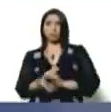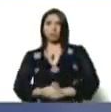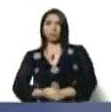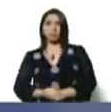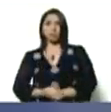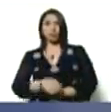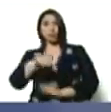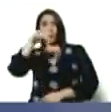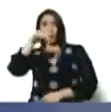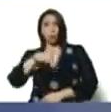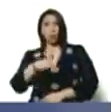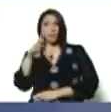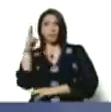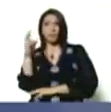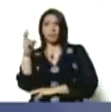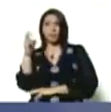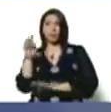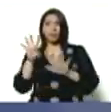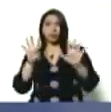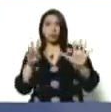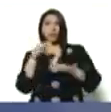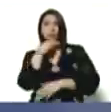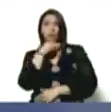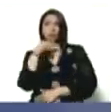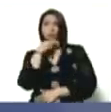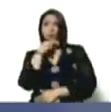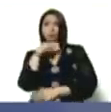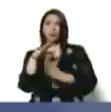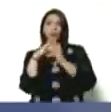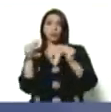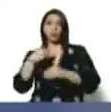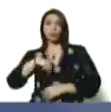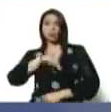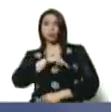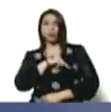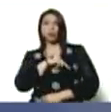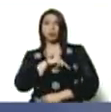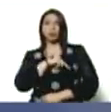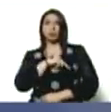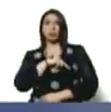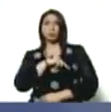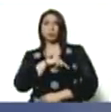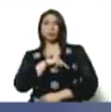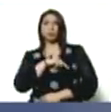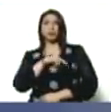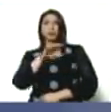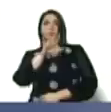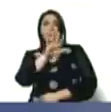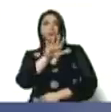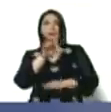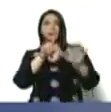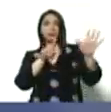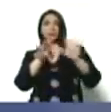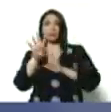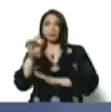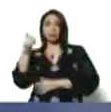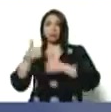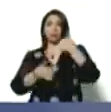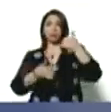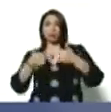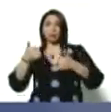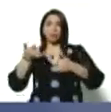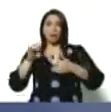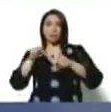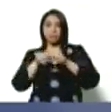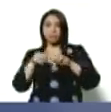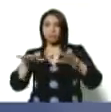hoy, viernes 9 de octubre, todos nuestros 554 candidatos se encuentran desplegados